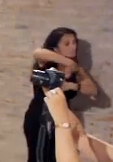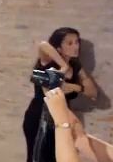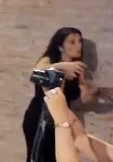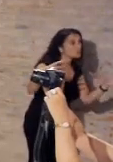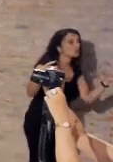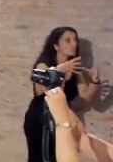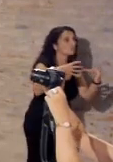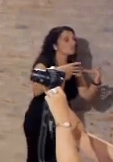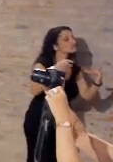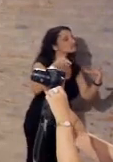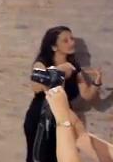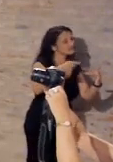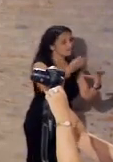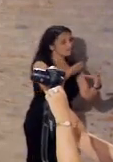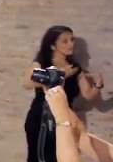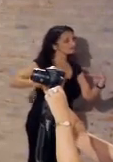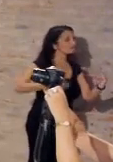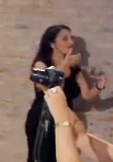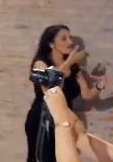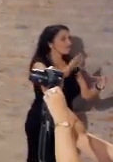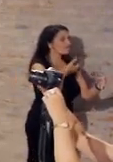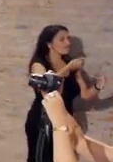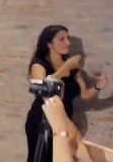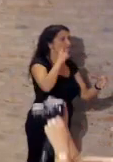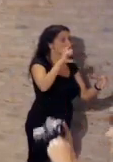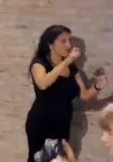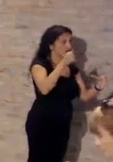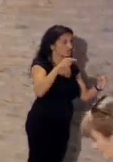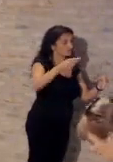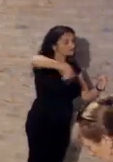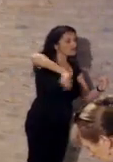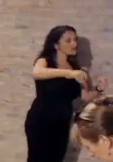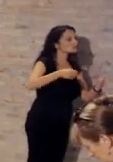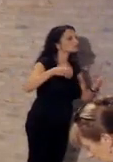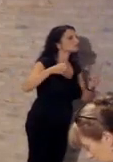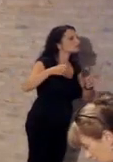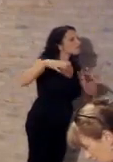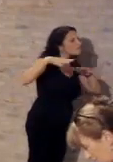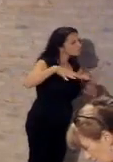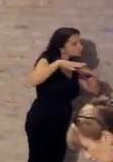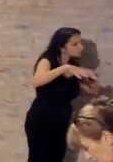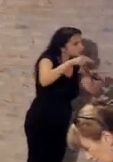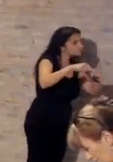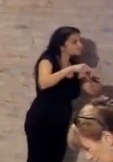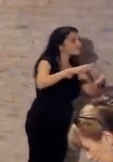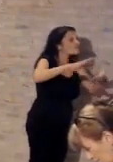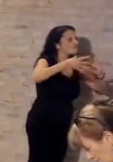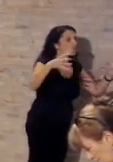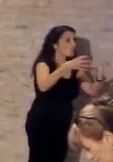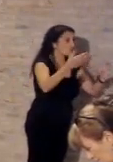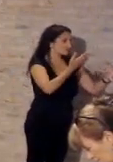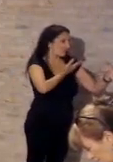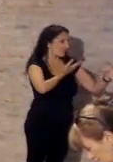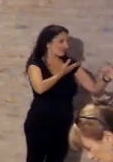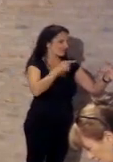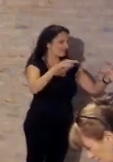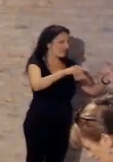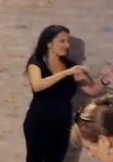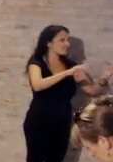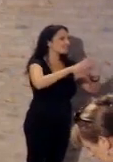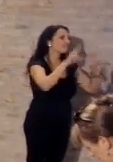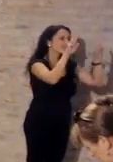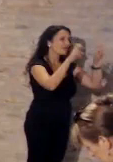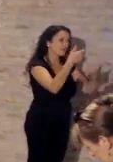discapacidad presidenta de faica y del movimiento de personas con discapacidad visual de Santa Fe bien